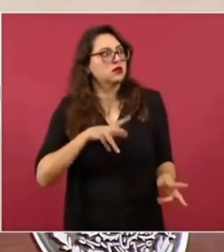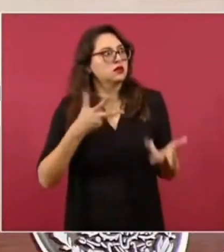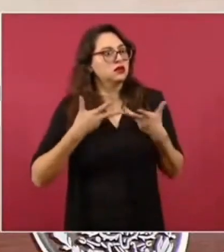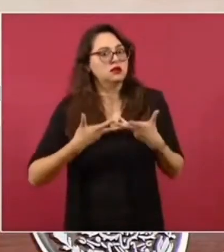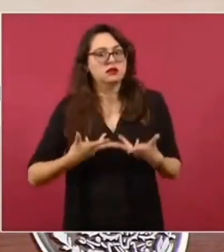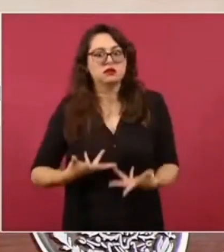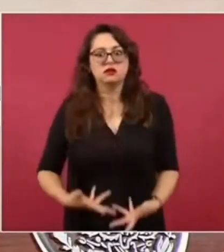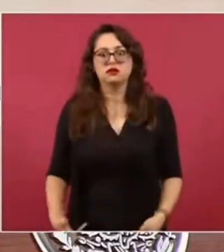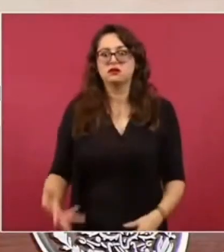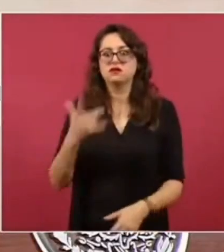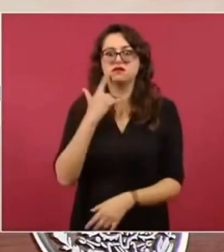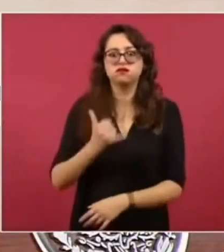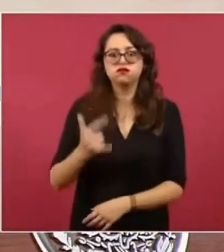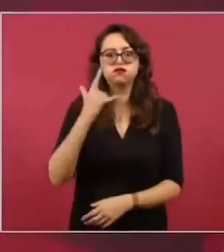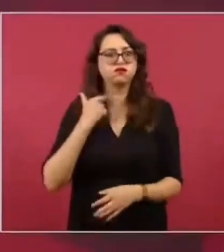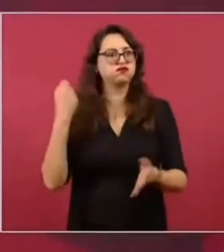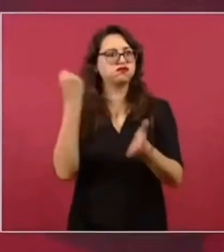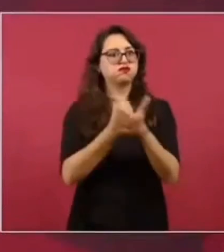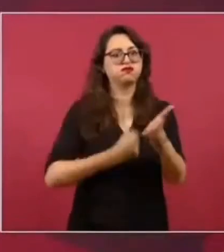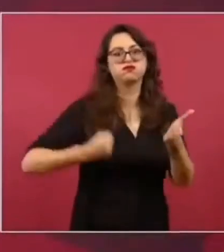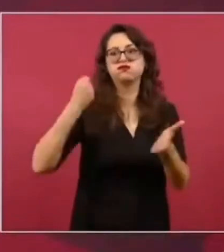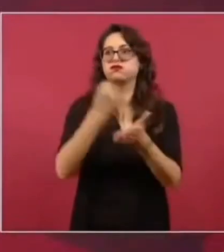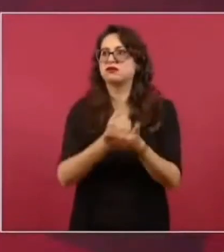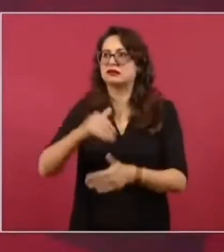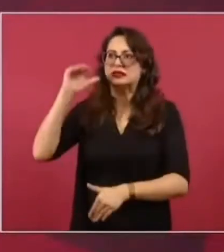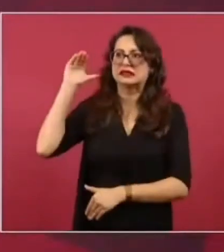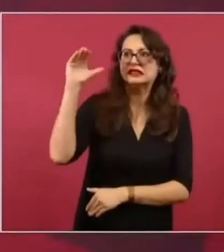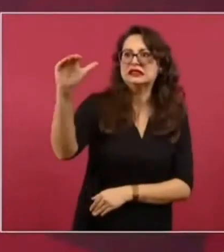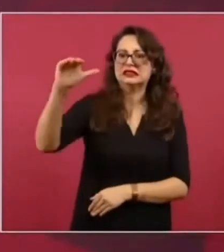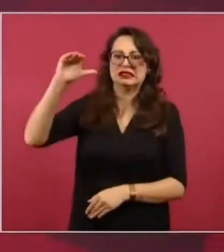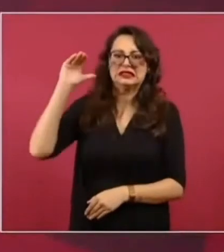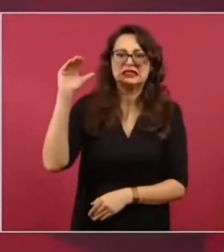Se promovieron miles de amparos,